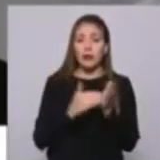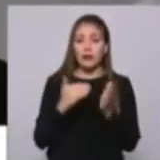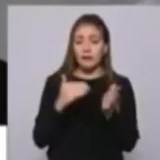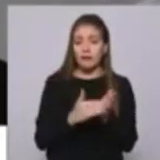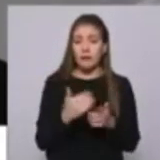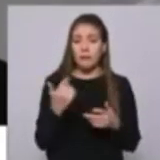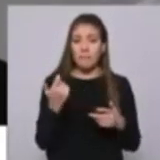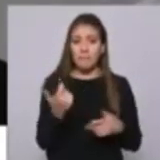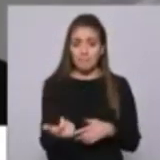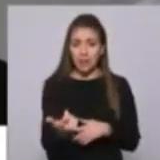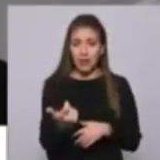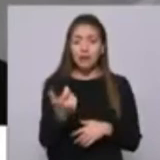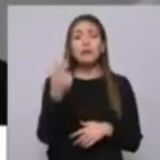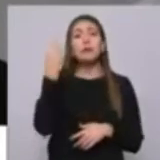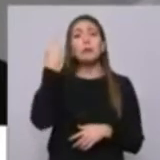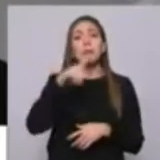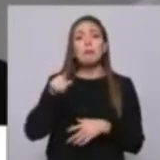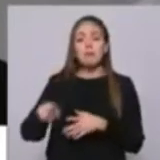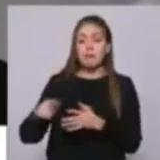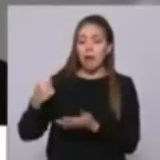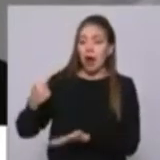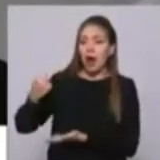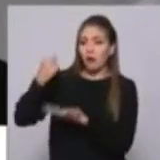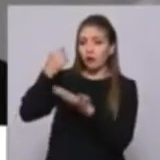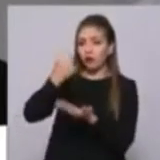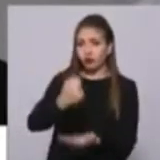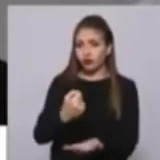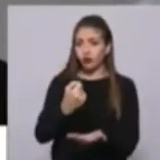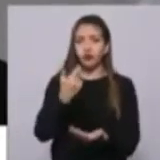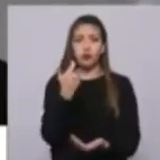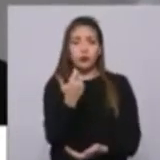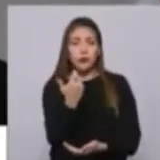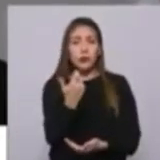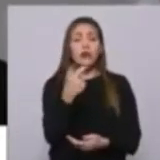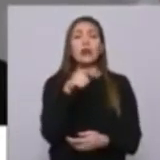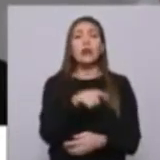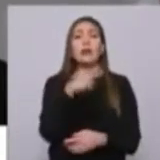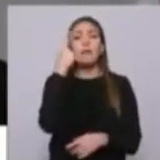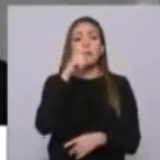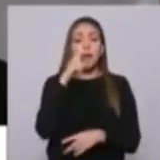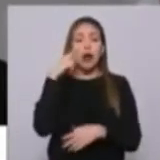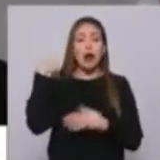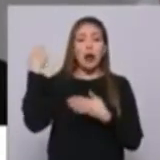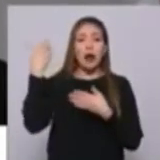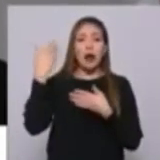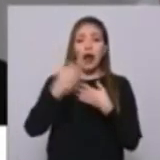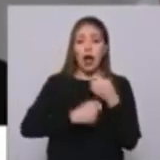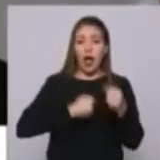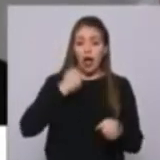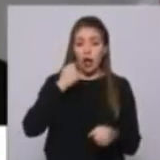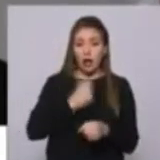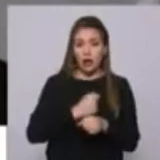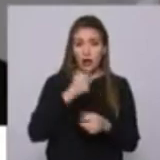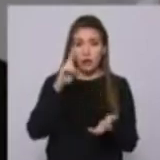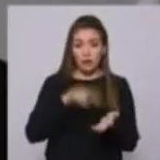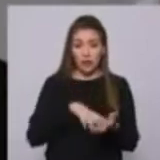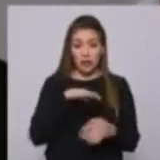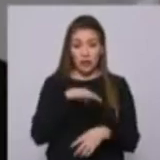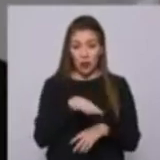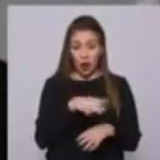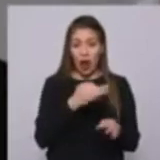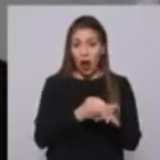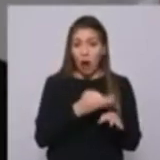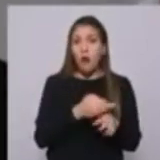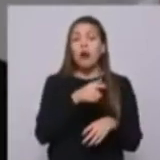pesos. Esto para un presupuesto que en el 2019 es de